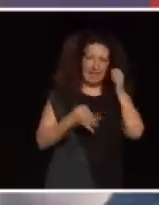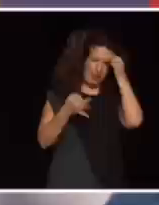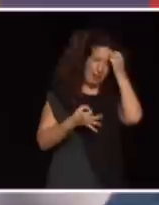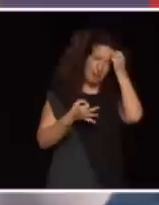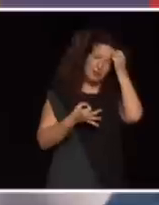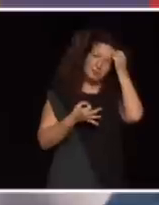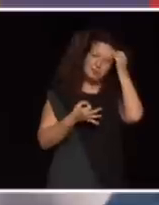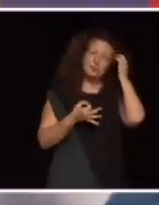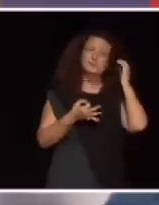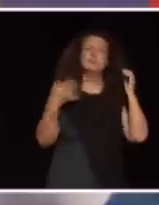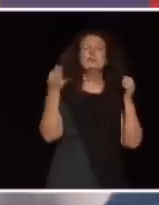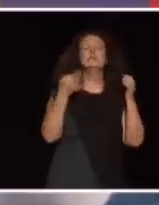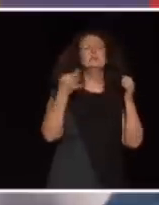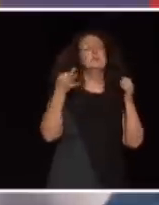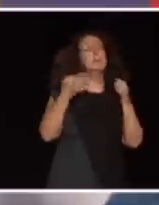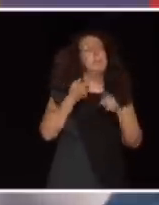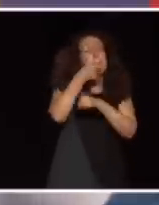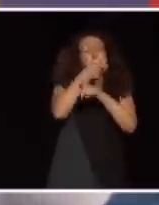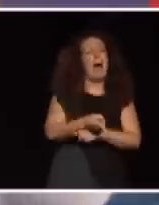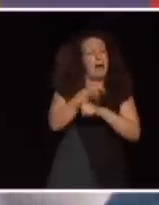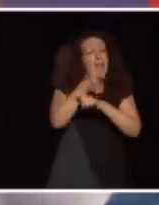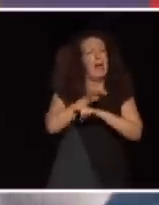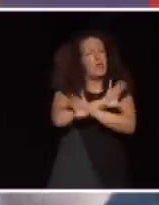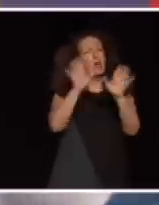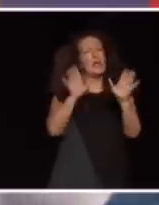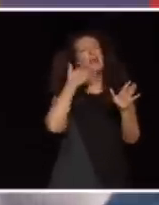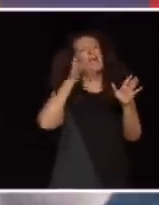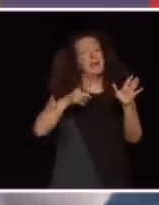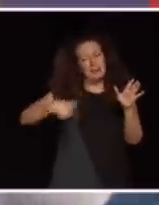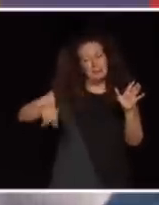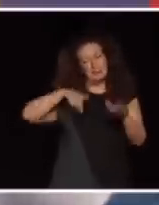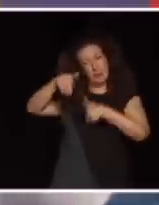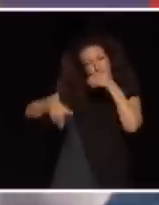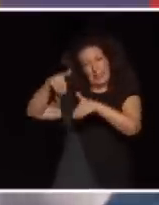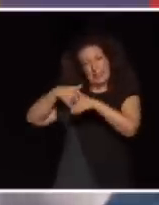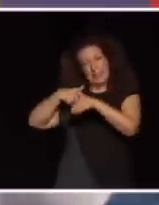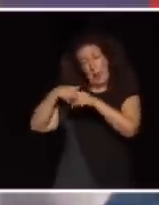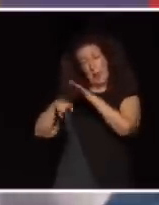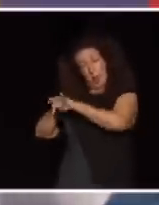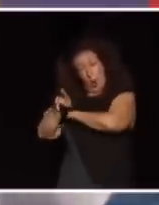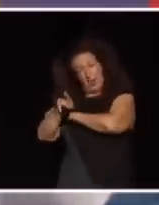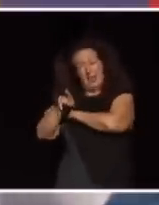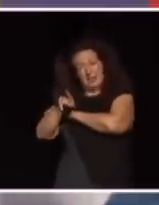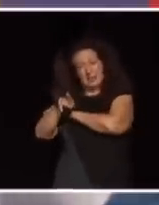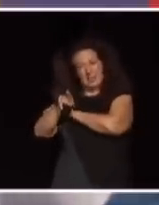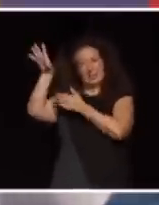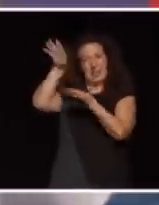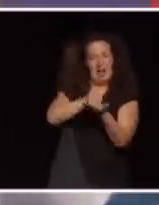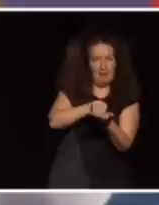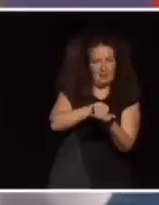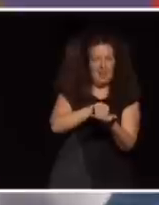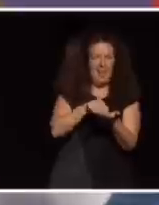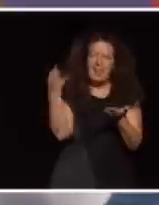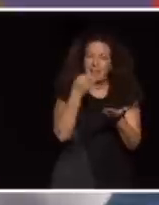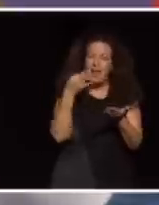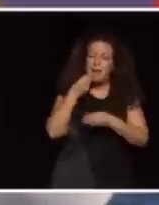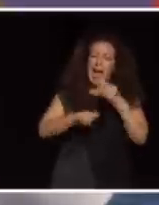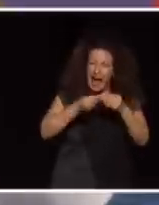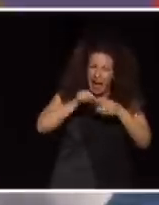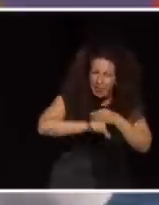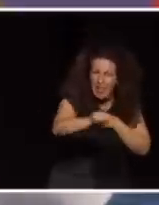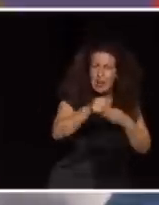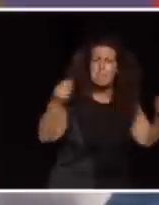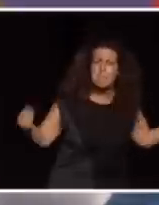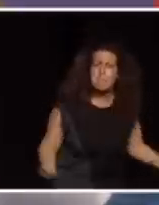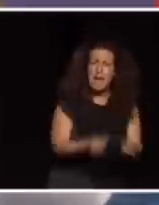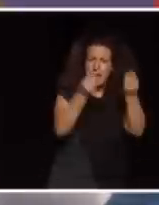desoiga el mandato muy claro que ha dado la gente progresista en estas elecciones y que dice que tenemos que hacerlo mejor,